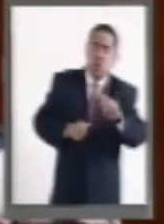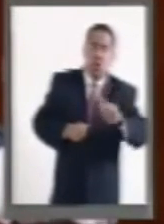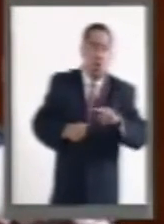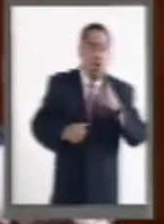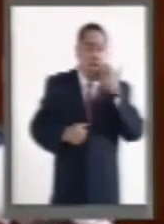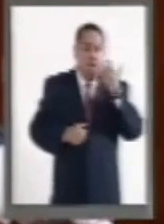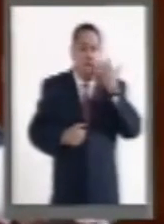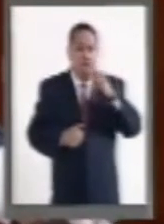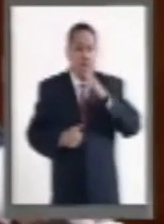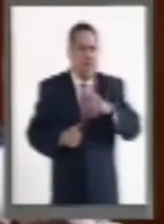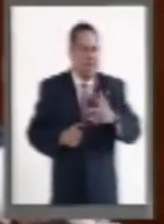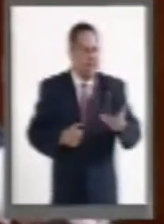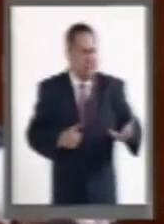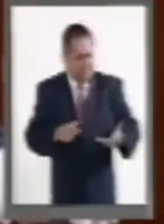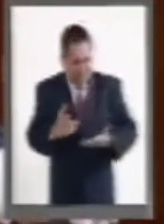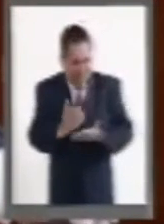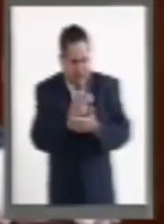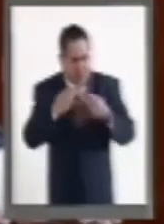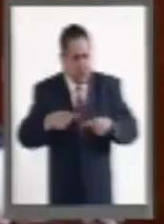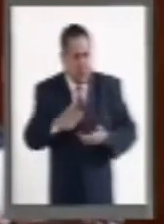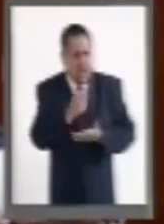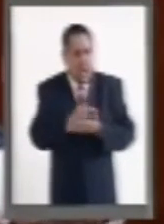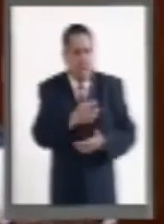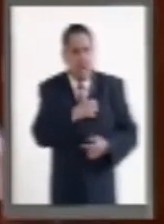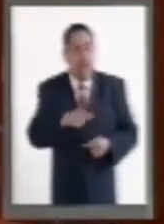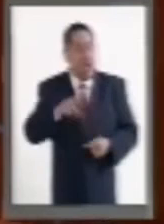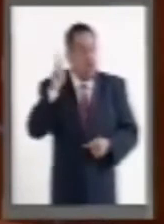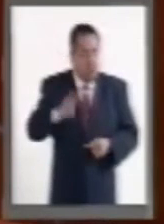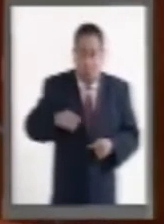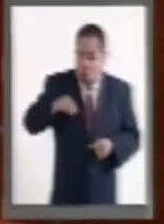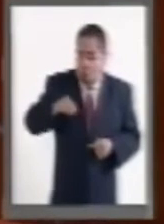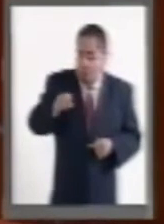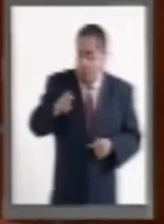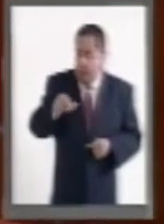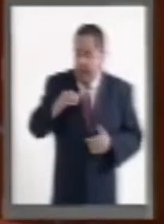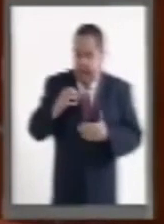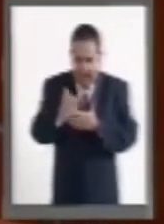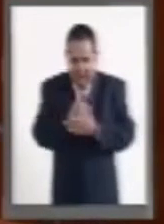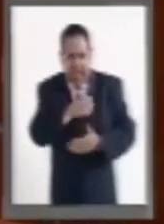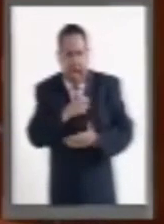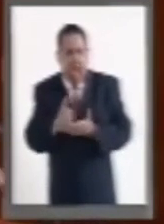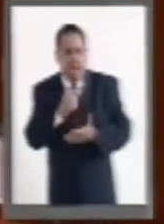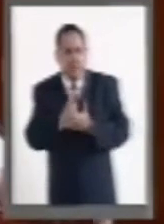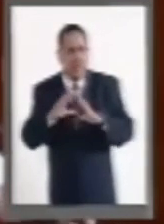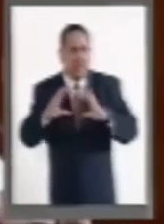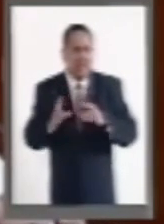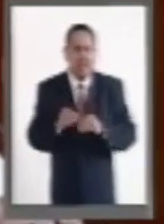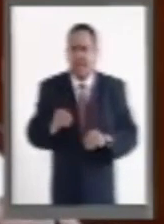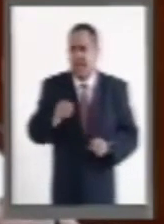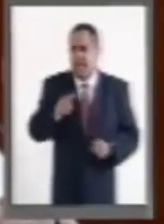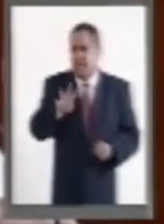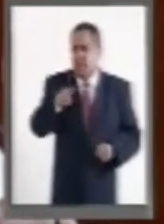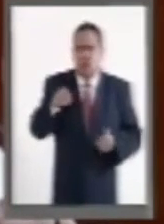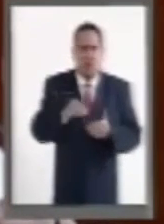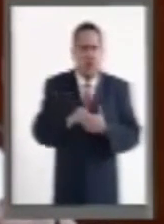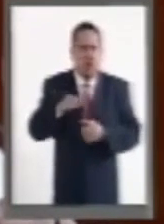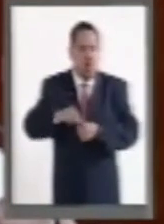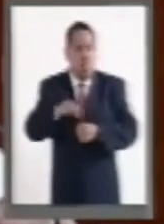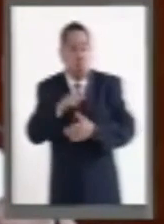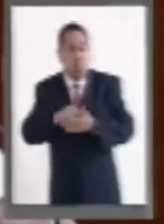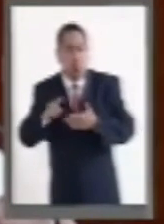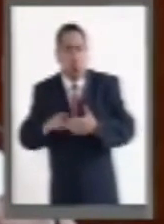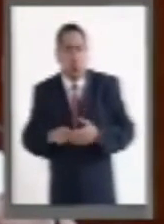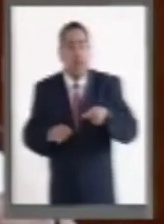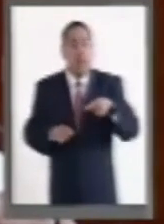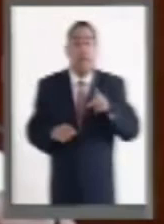de Zacatecas. Morena ganó la capital con más de 19,000 votos, pero los